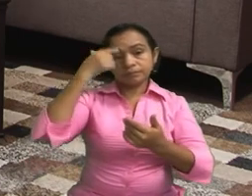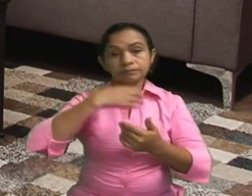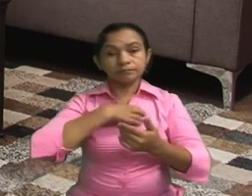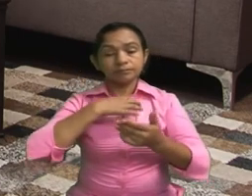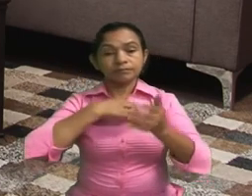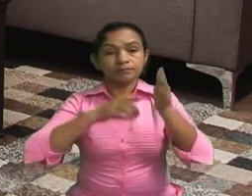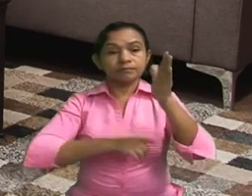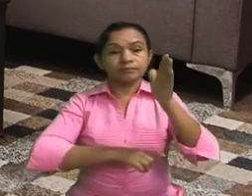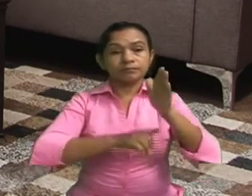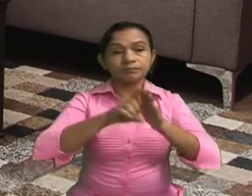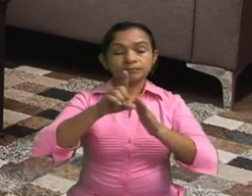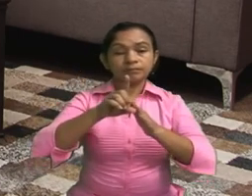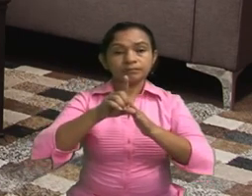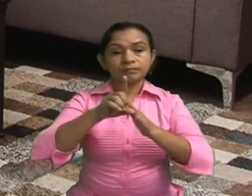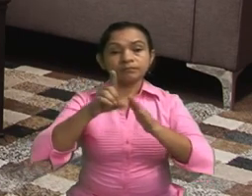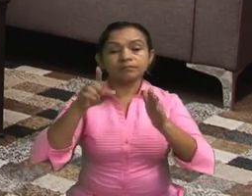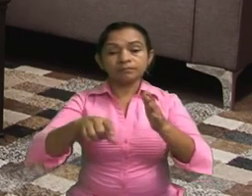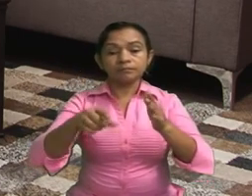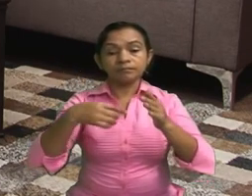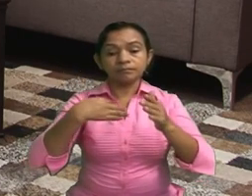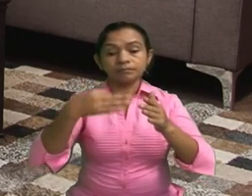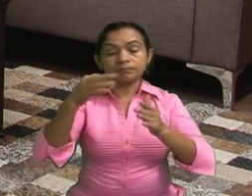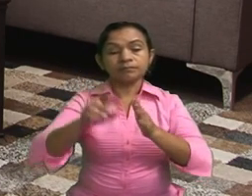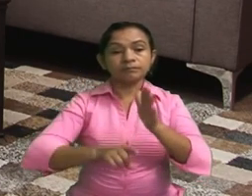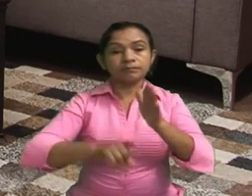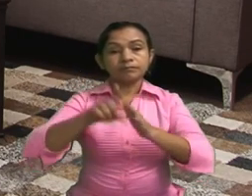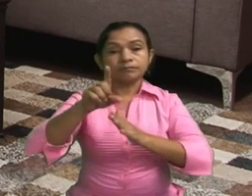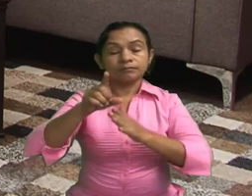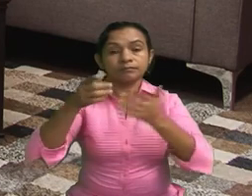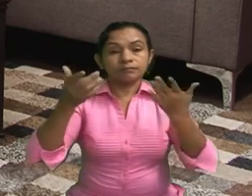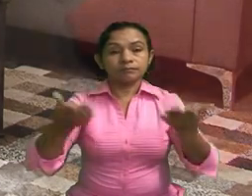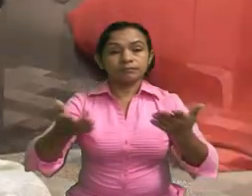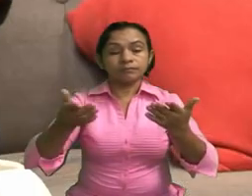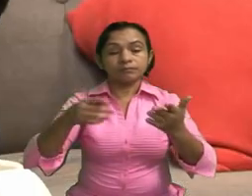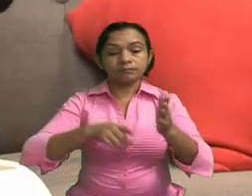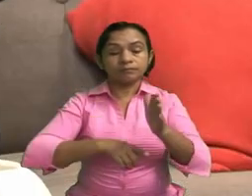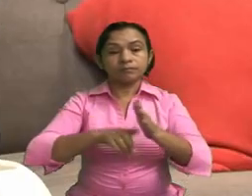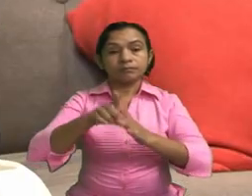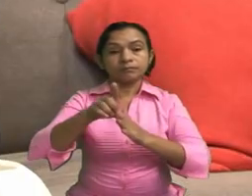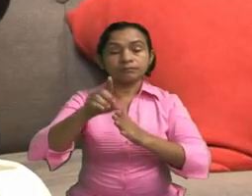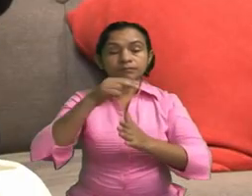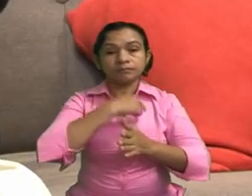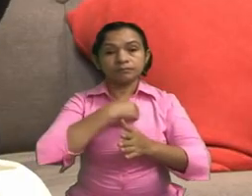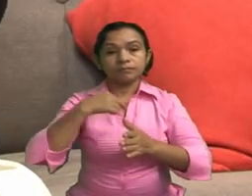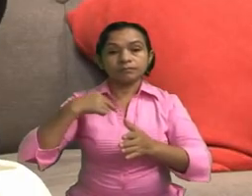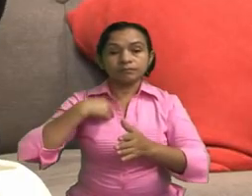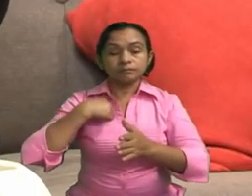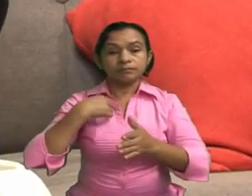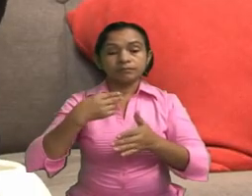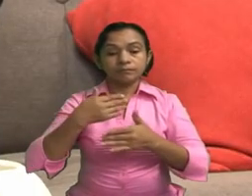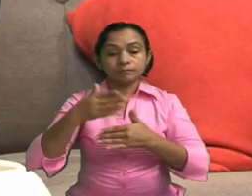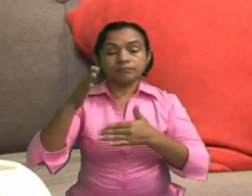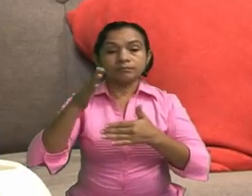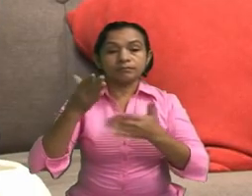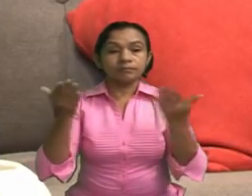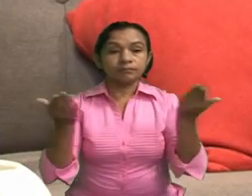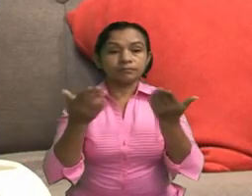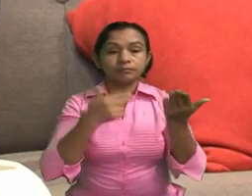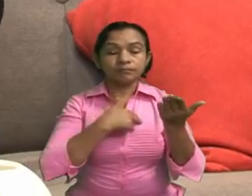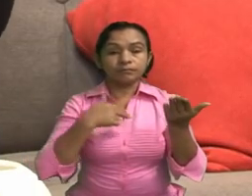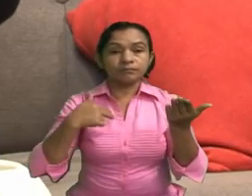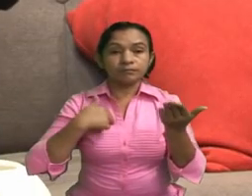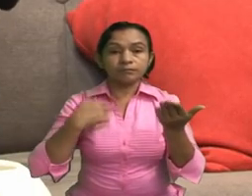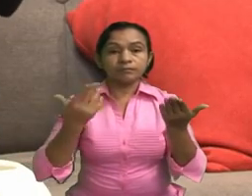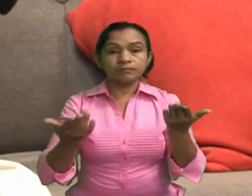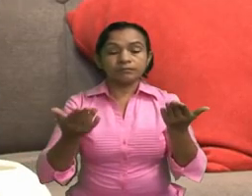desarrollado y que están por desarrollarse, Dios mediante, claro, desarrollan y hacen enfáticamente de